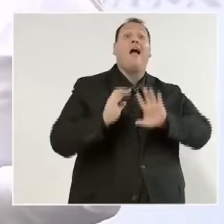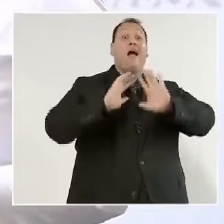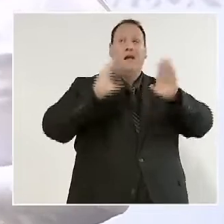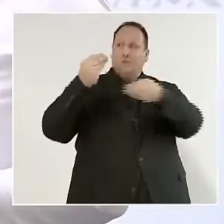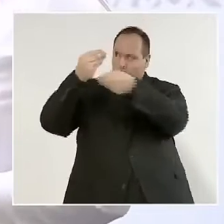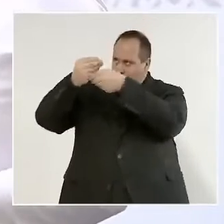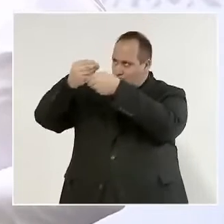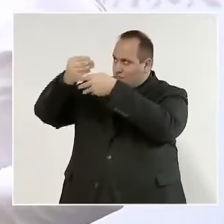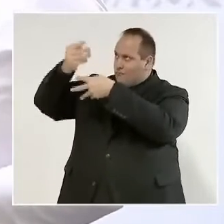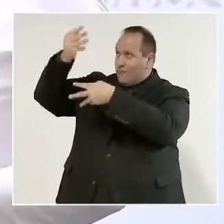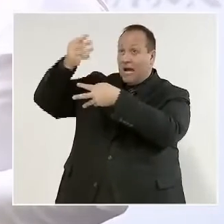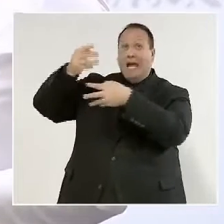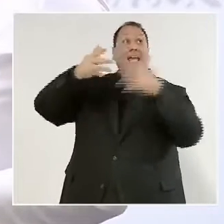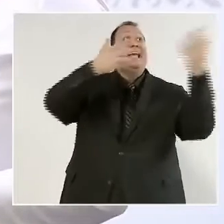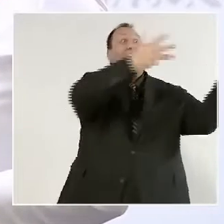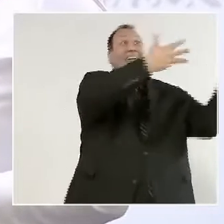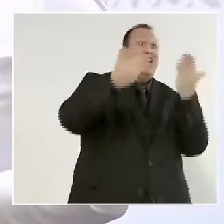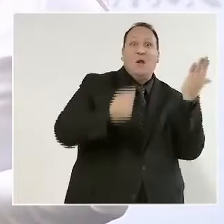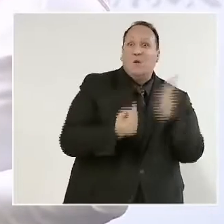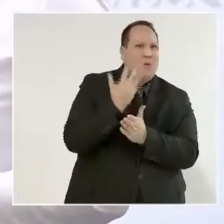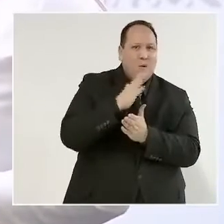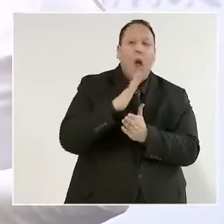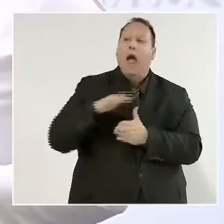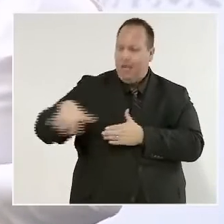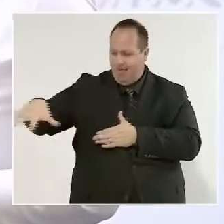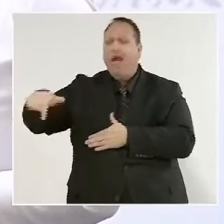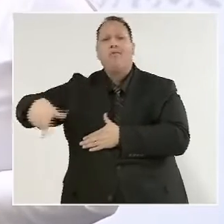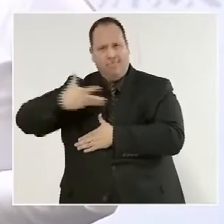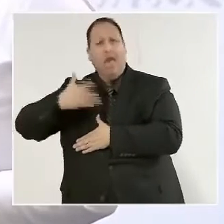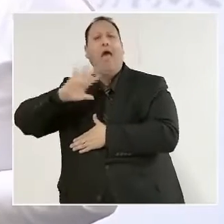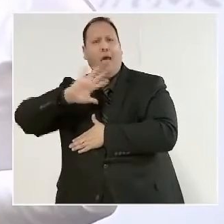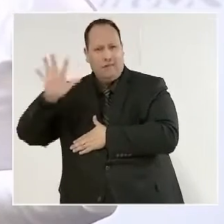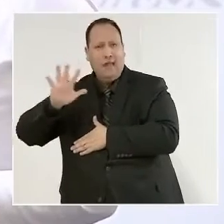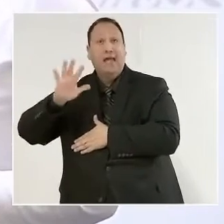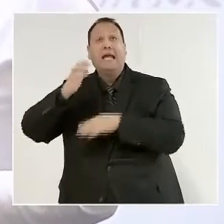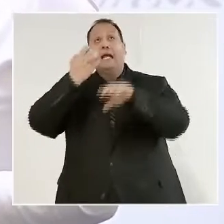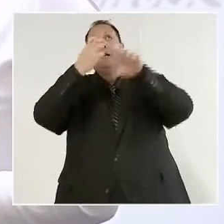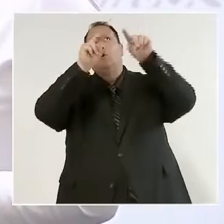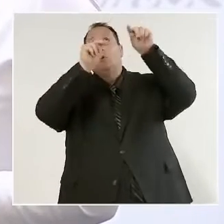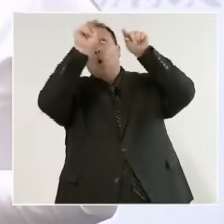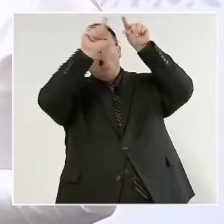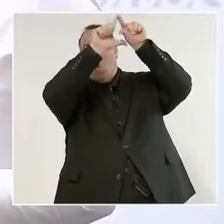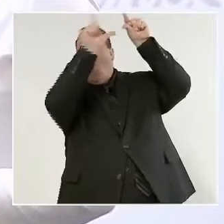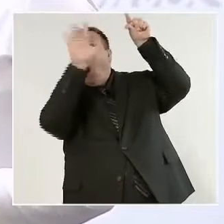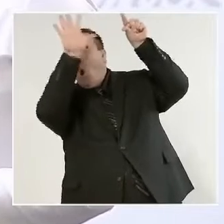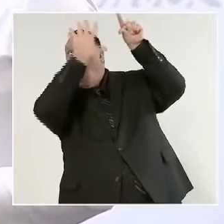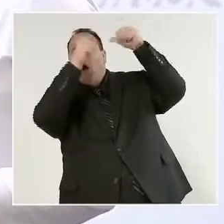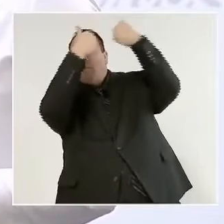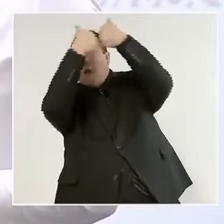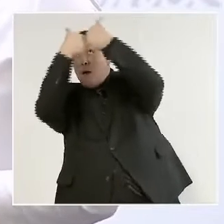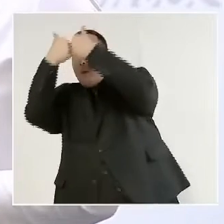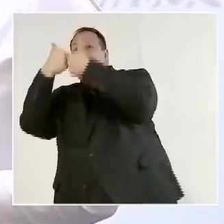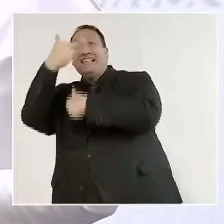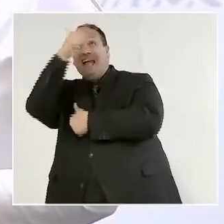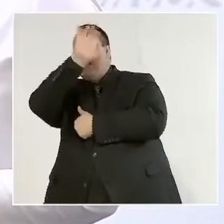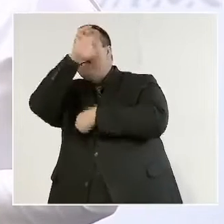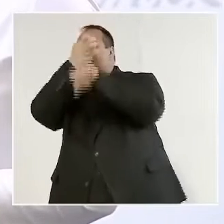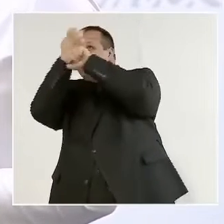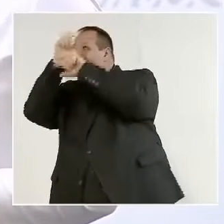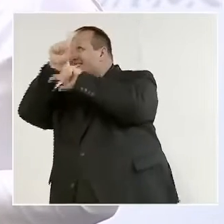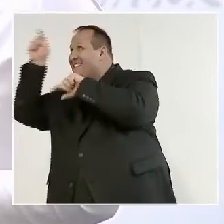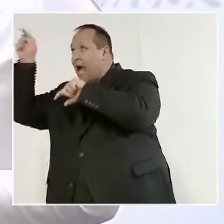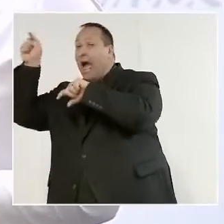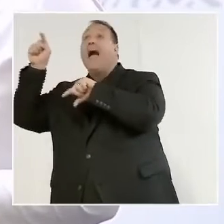de este lado, en los 7 estados que abarca la frontera norte. Para implementar